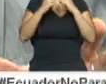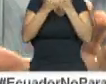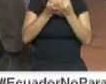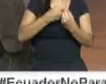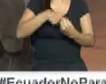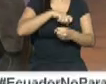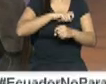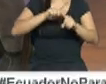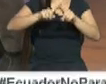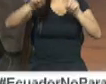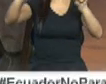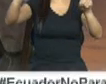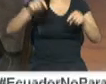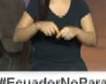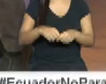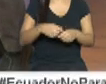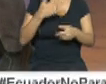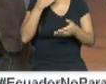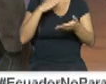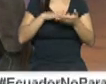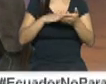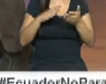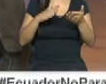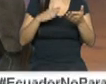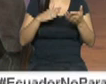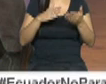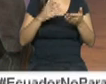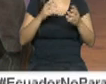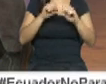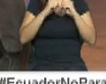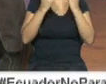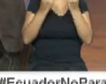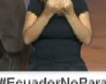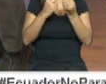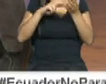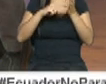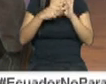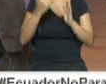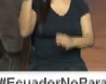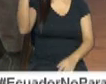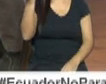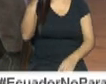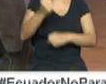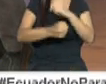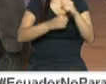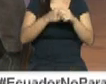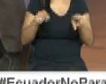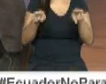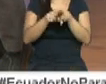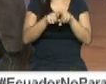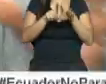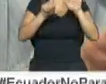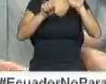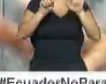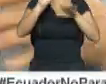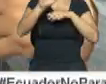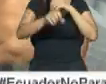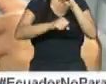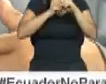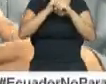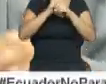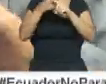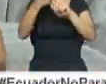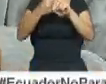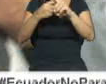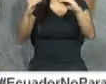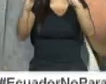historia. Ya no existe. Ya, por ejemplo, la seguridad social, todos son iguales. Todos se gobiernan a los 65 años, en las mismas condiciones, no hay ningún privilegio, son otras condiciones.